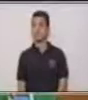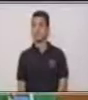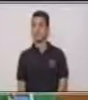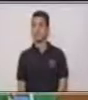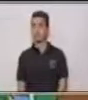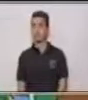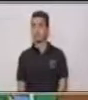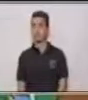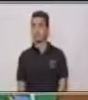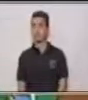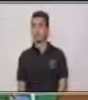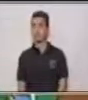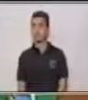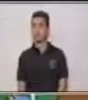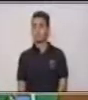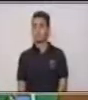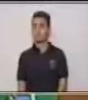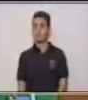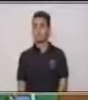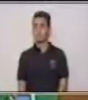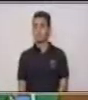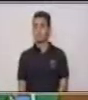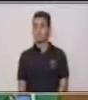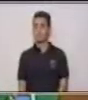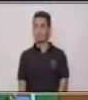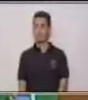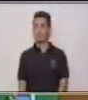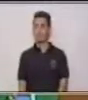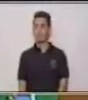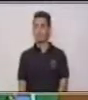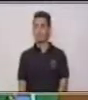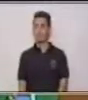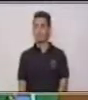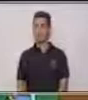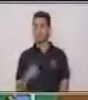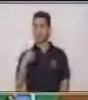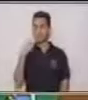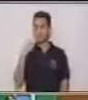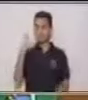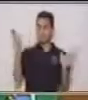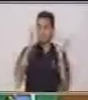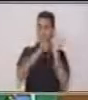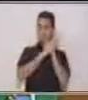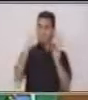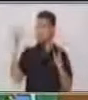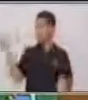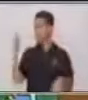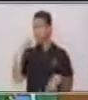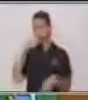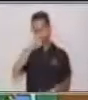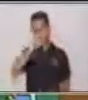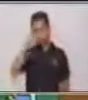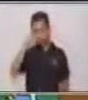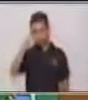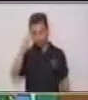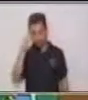Voy a ir pegándolo y tú vas leyendo y vas pensando cómo podríamos